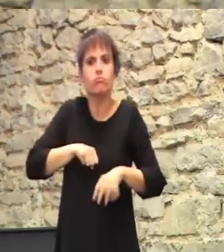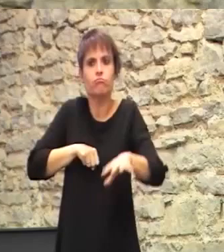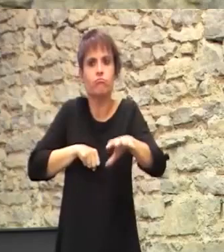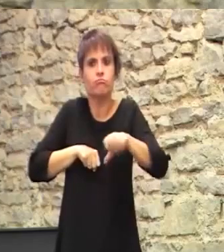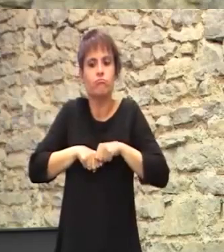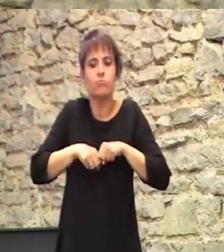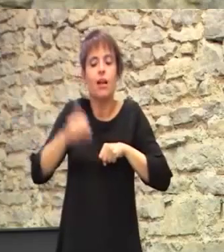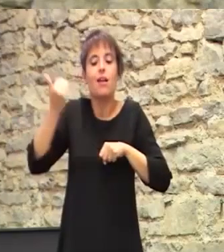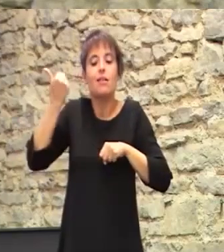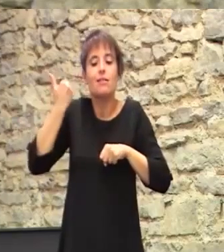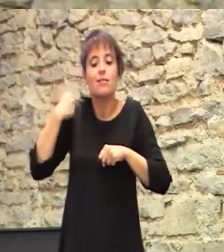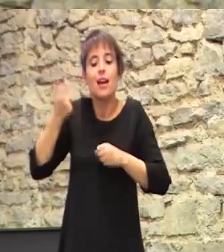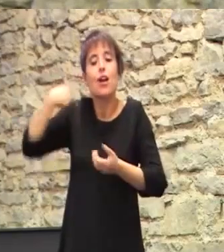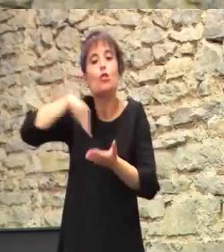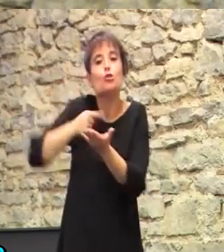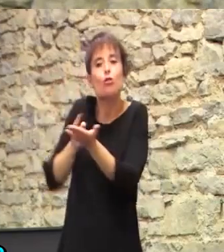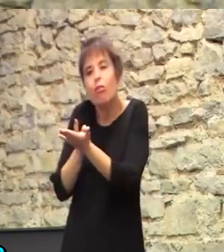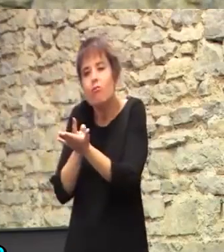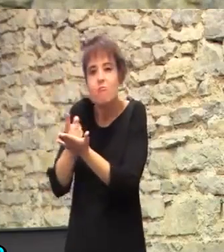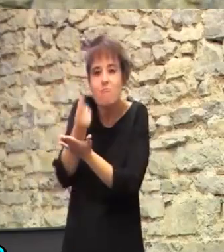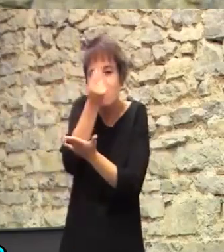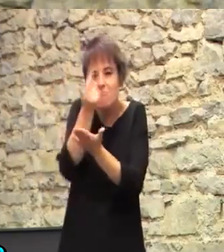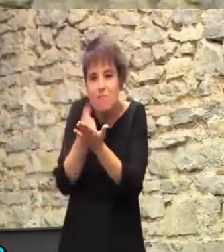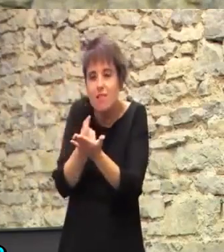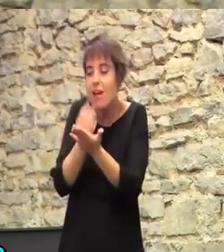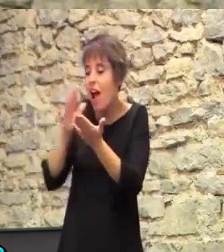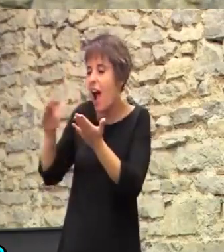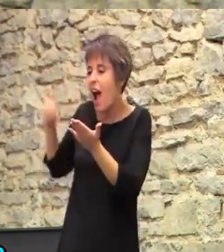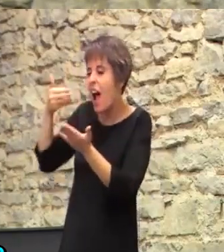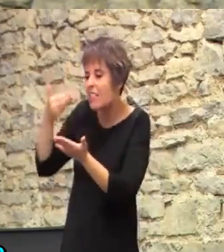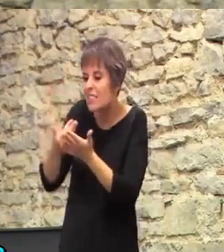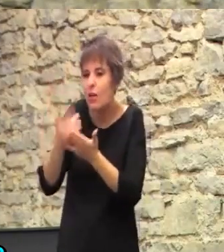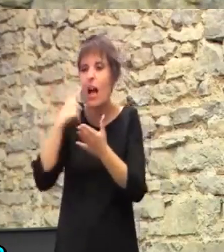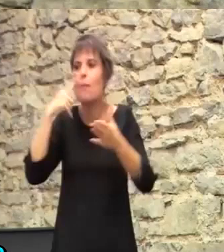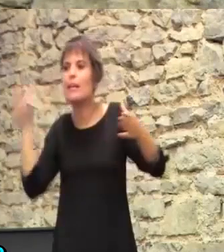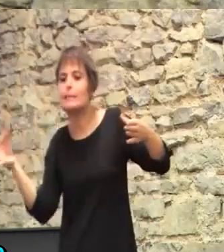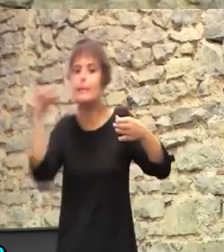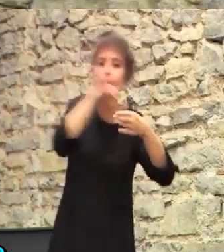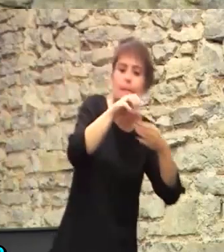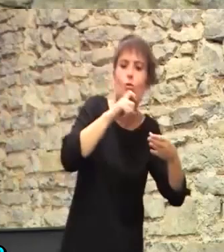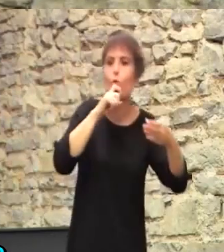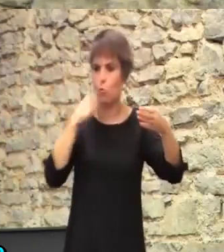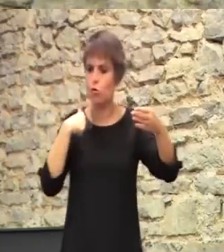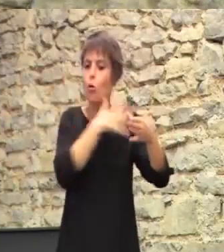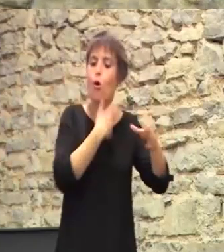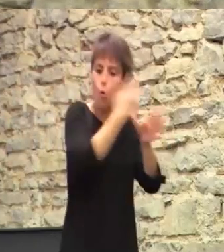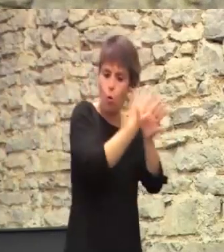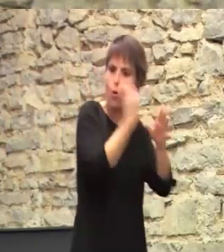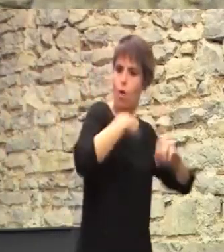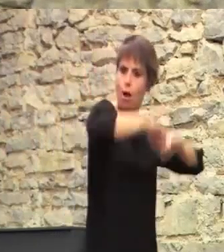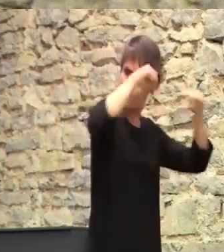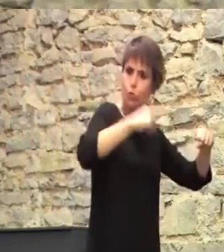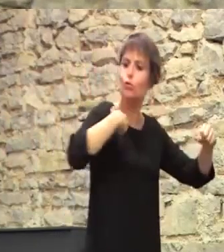permitimos diseñar no solamente hasta ahora veníamos como nos incorporamos al juego que ya existe